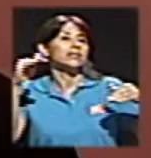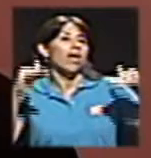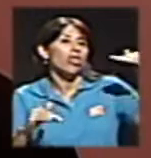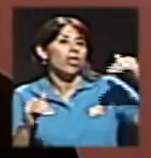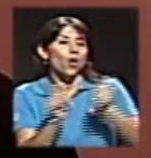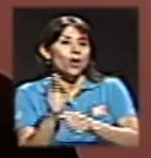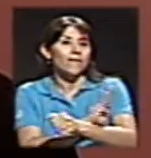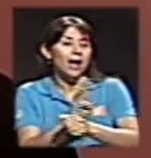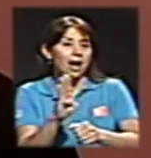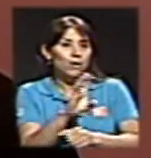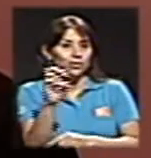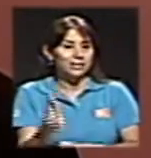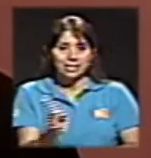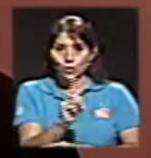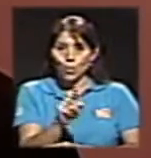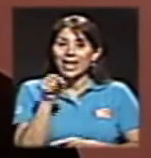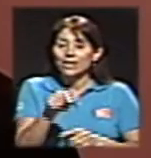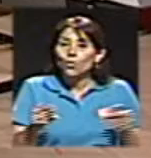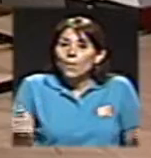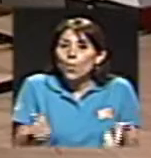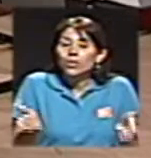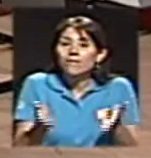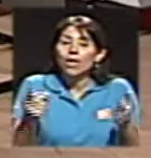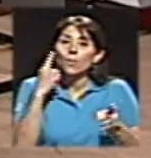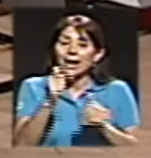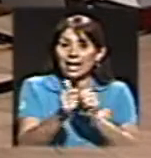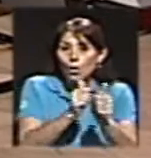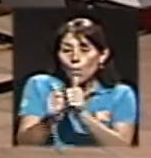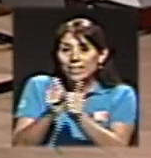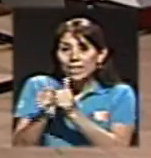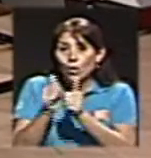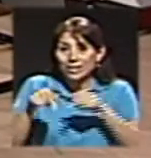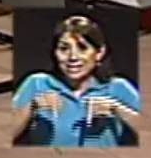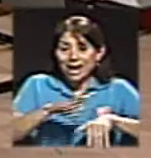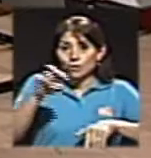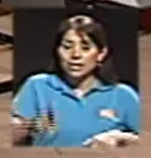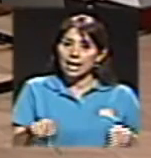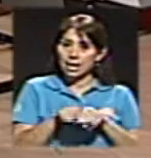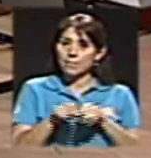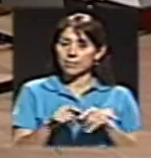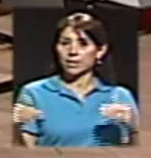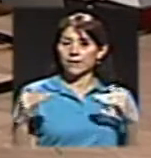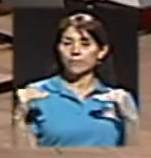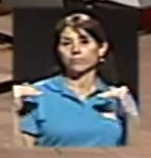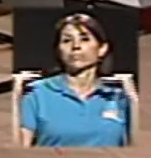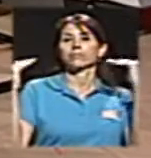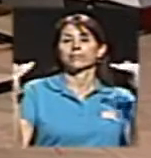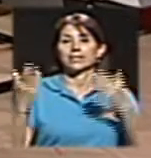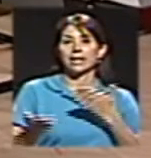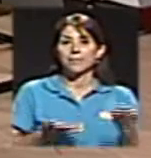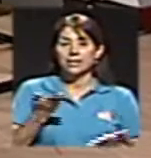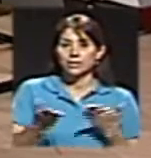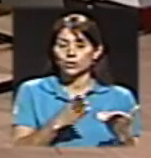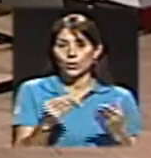ha motivado, creo yo, a que los competidores locales también levanten su nivel y sus estándares de servicio y